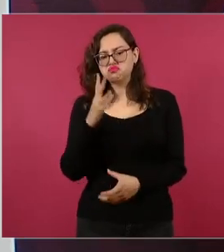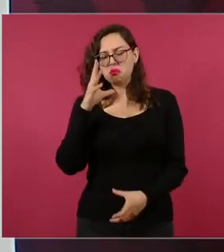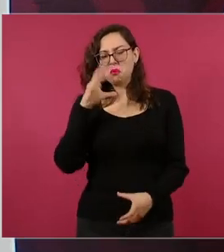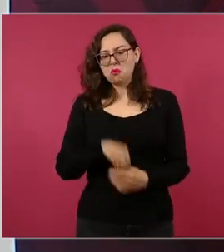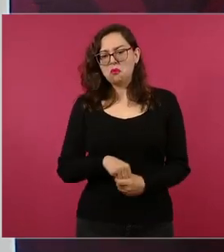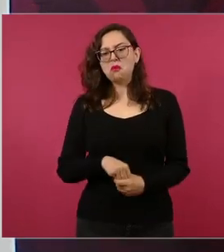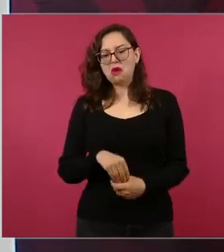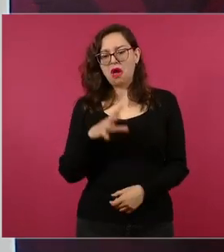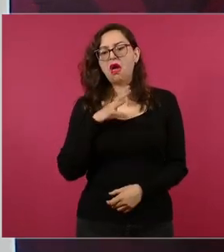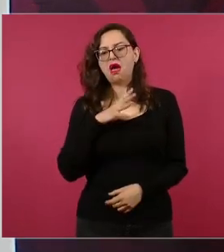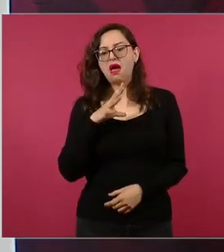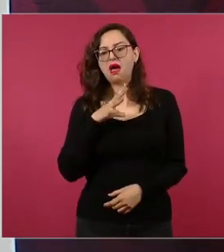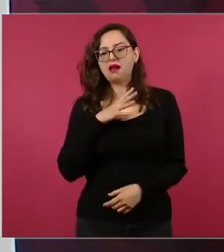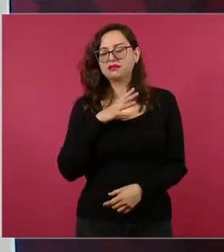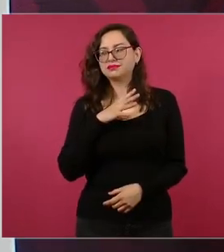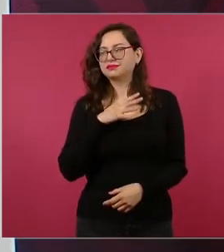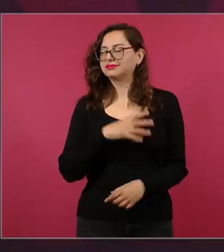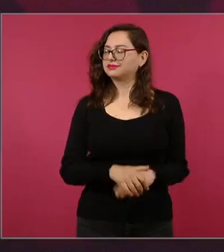opuesto,